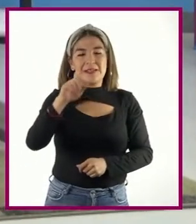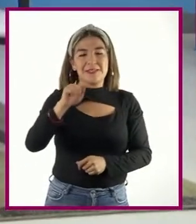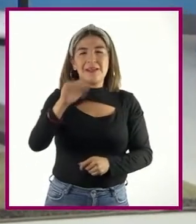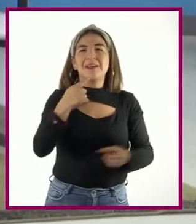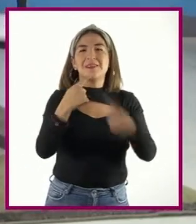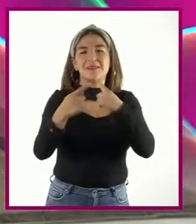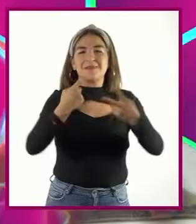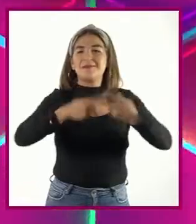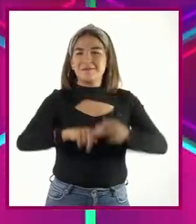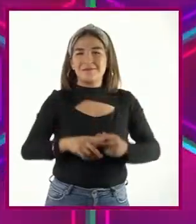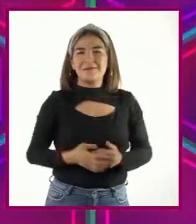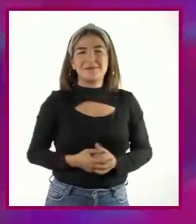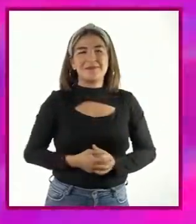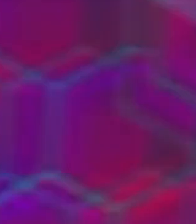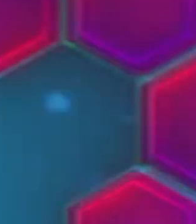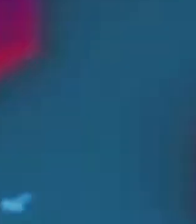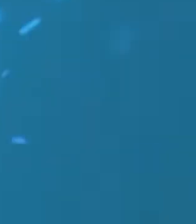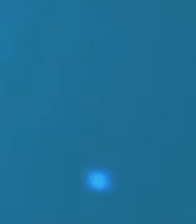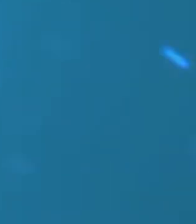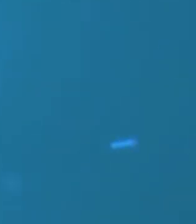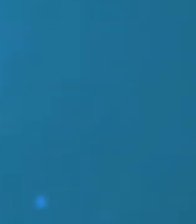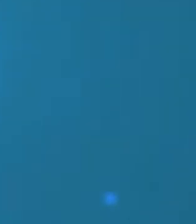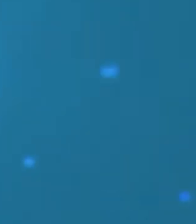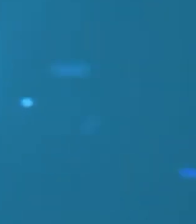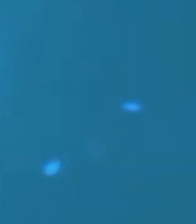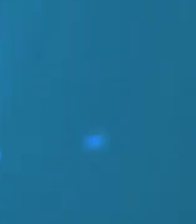Diálogo. Comenzamos.